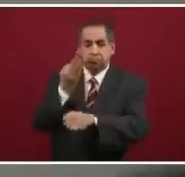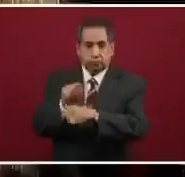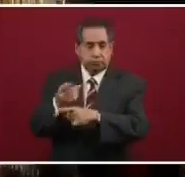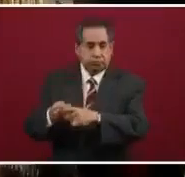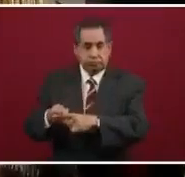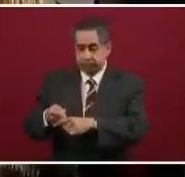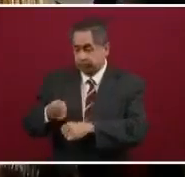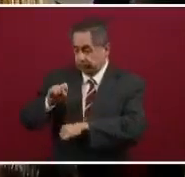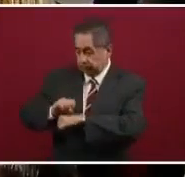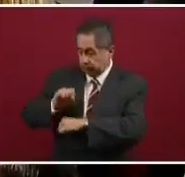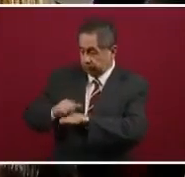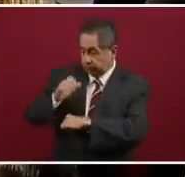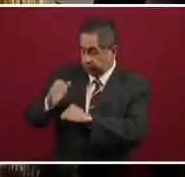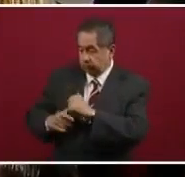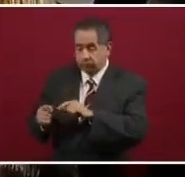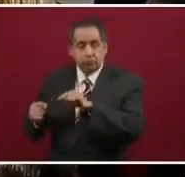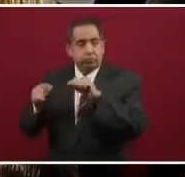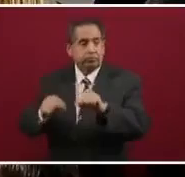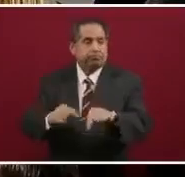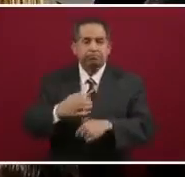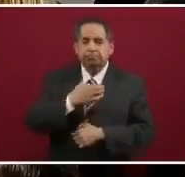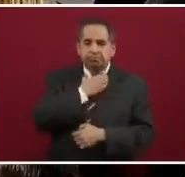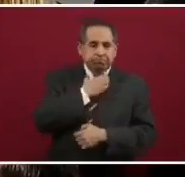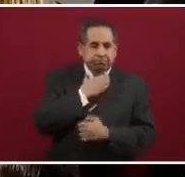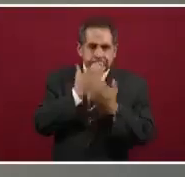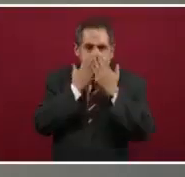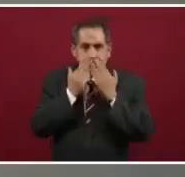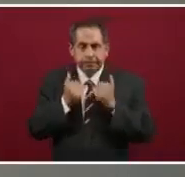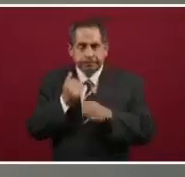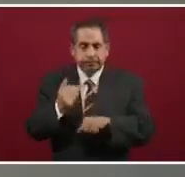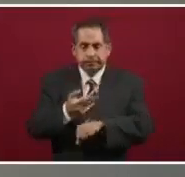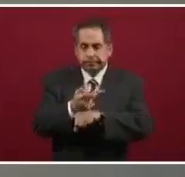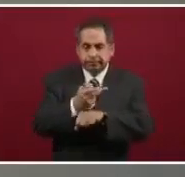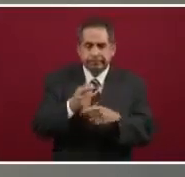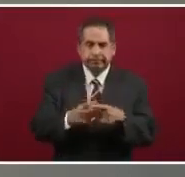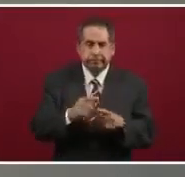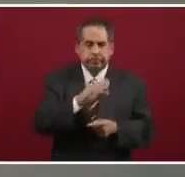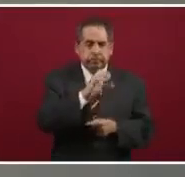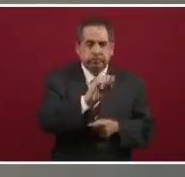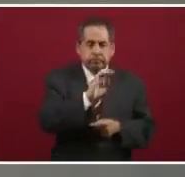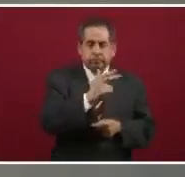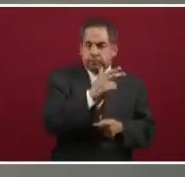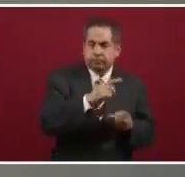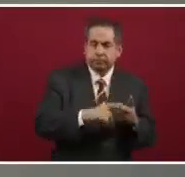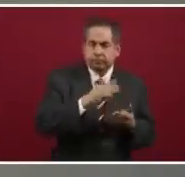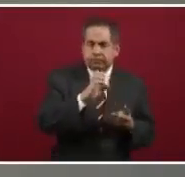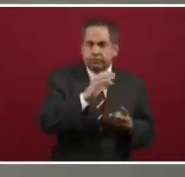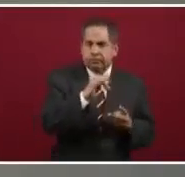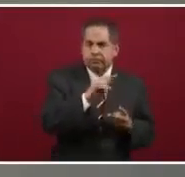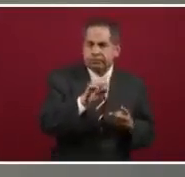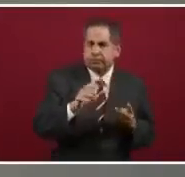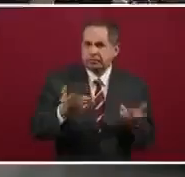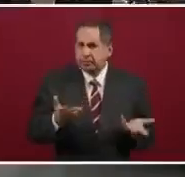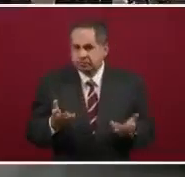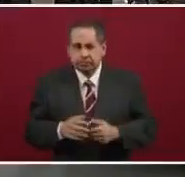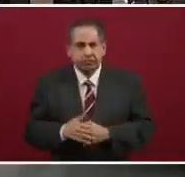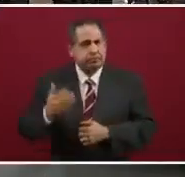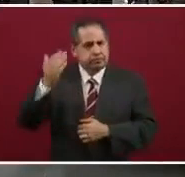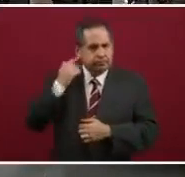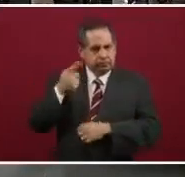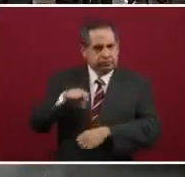saliendo de la secundaria, en específico Cobach y Cecite, y le preguntaba yo la semana pasada